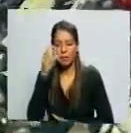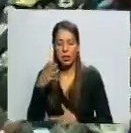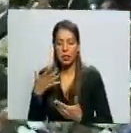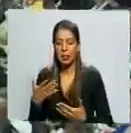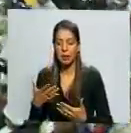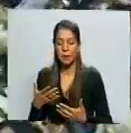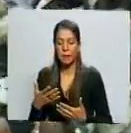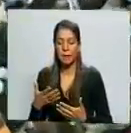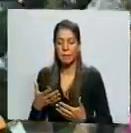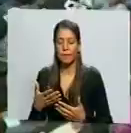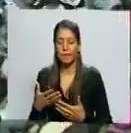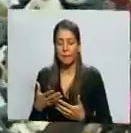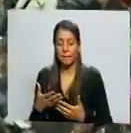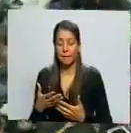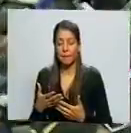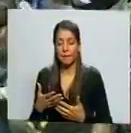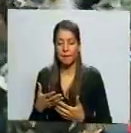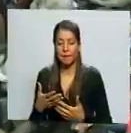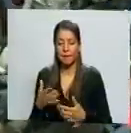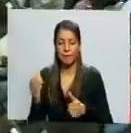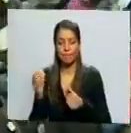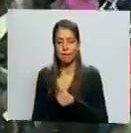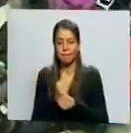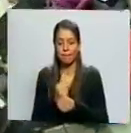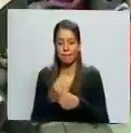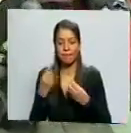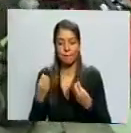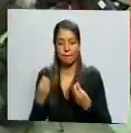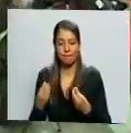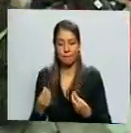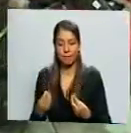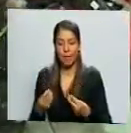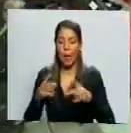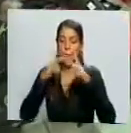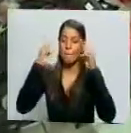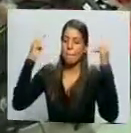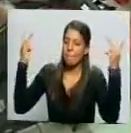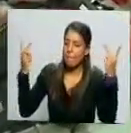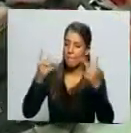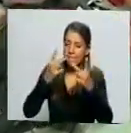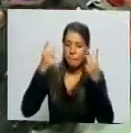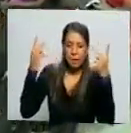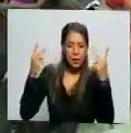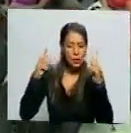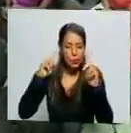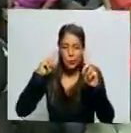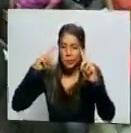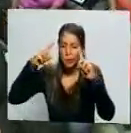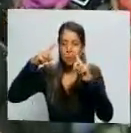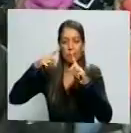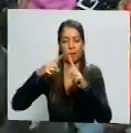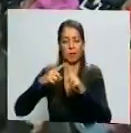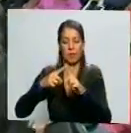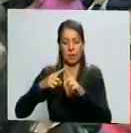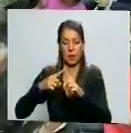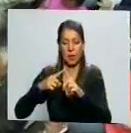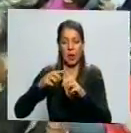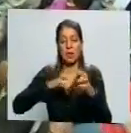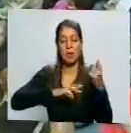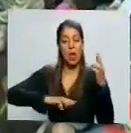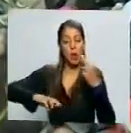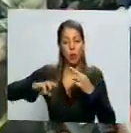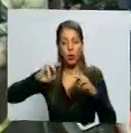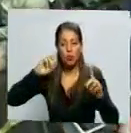una gran y tercera victoria estratégica de la